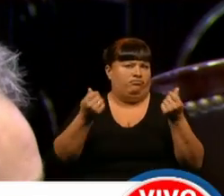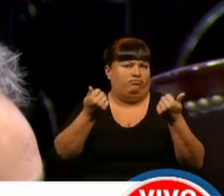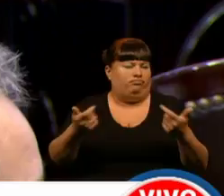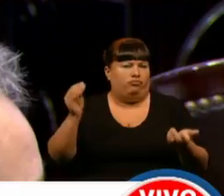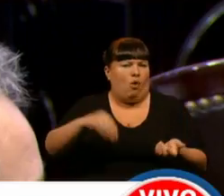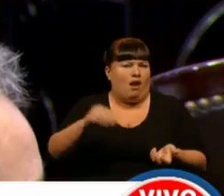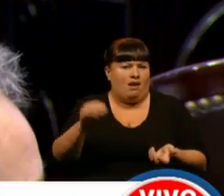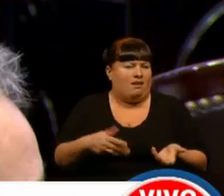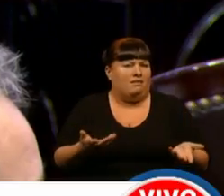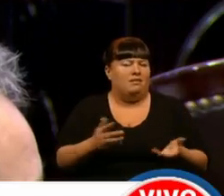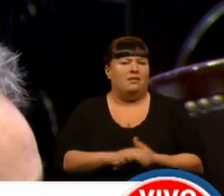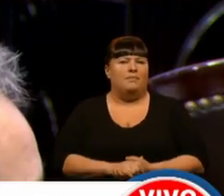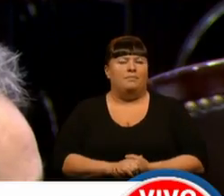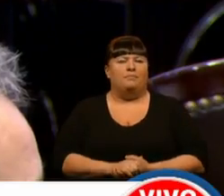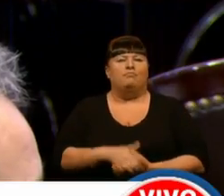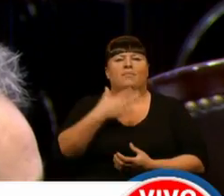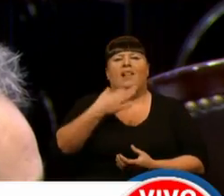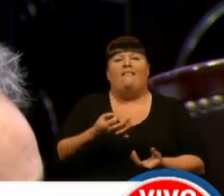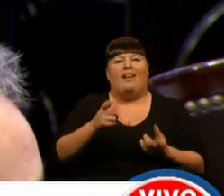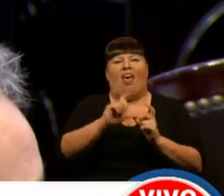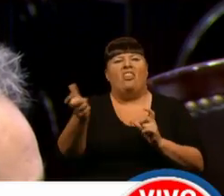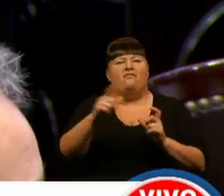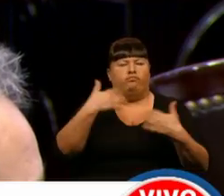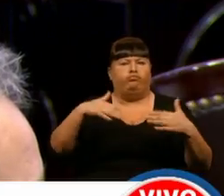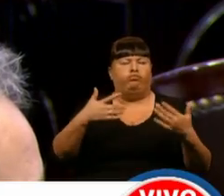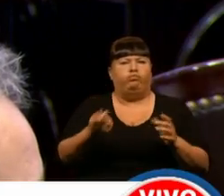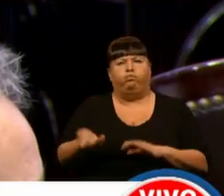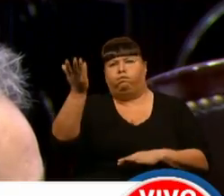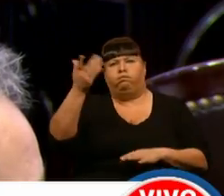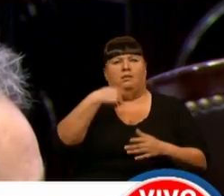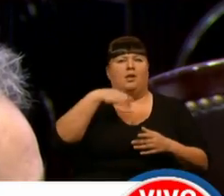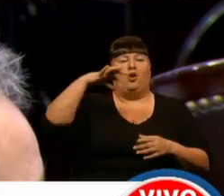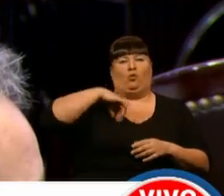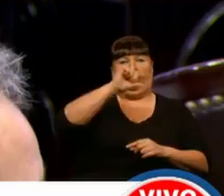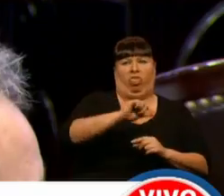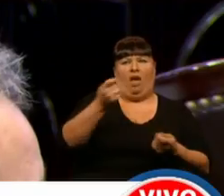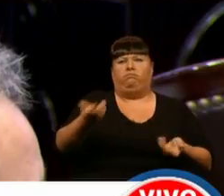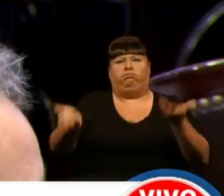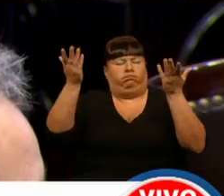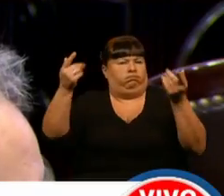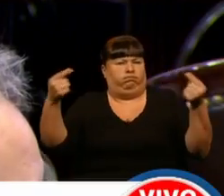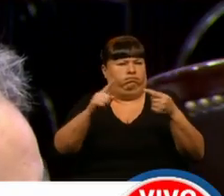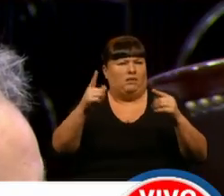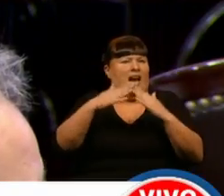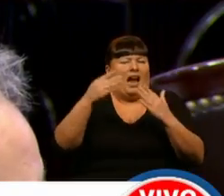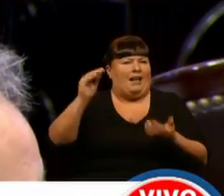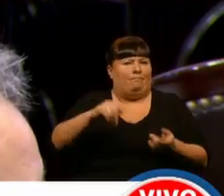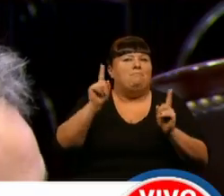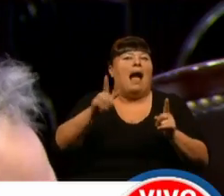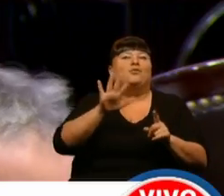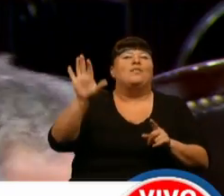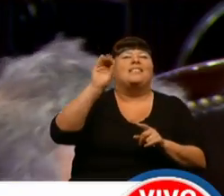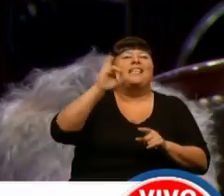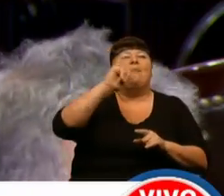y realmente quedó un defasaje que era muy difícil para muchos hogares sobre todo en las zonas frías